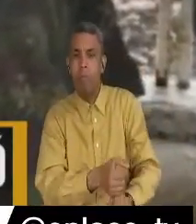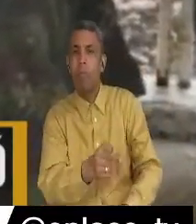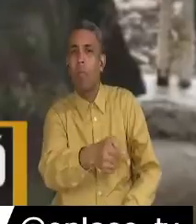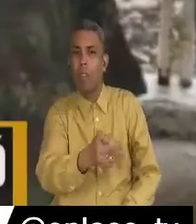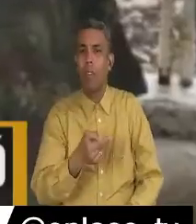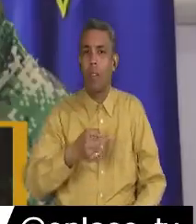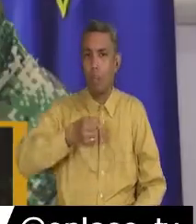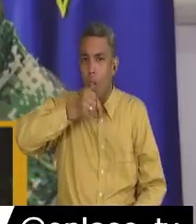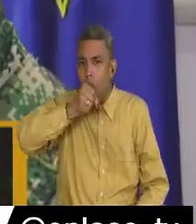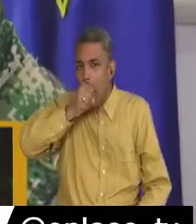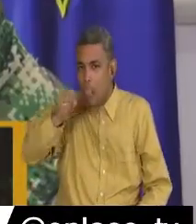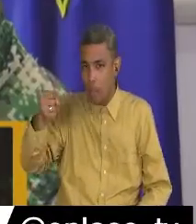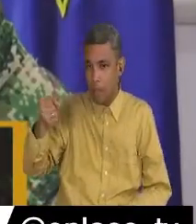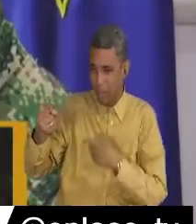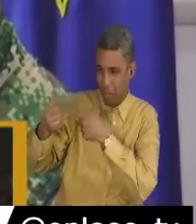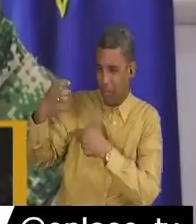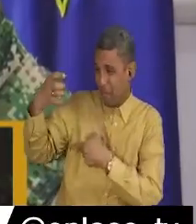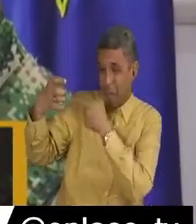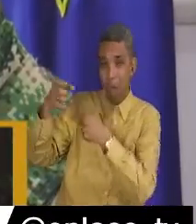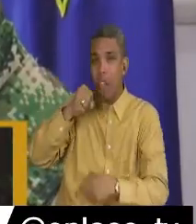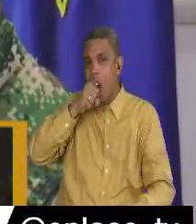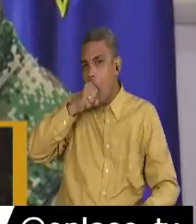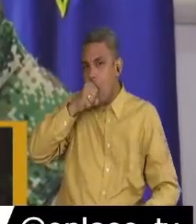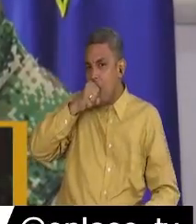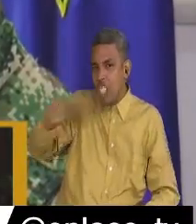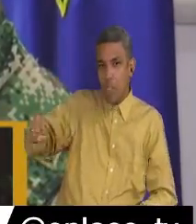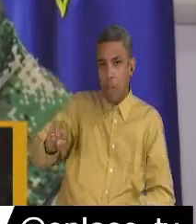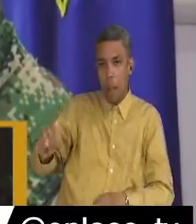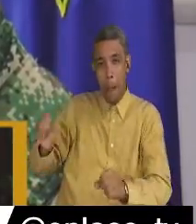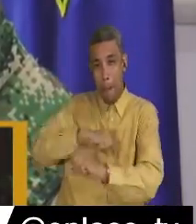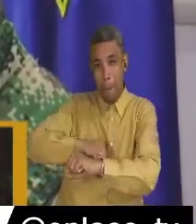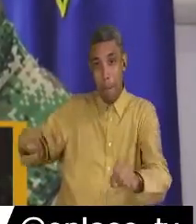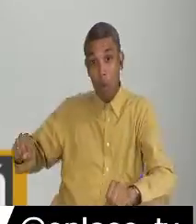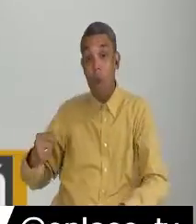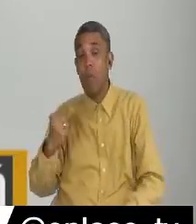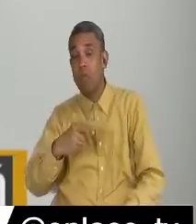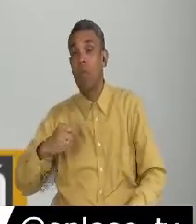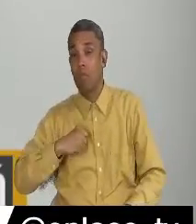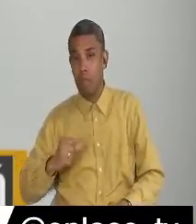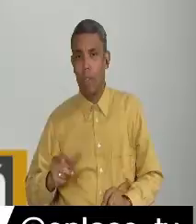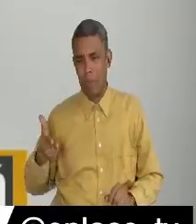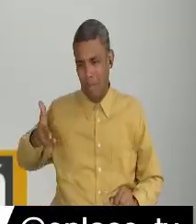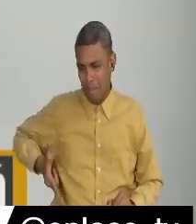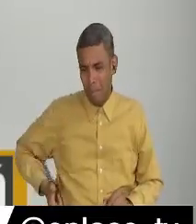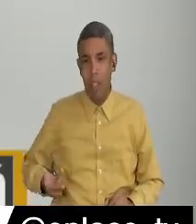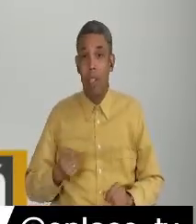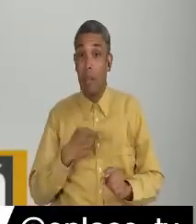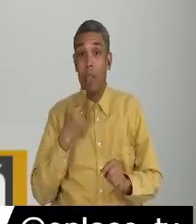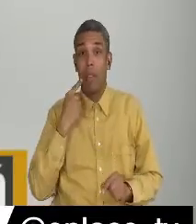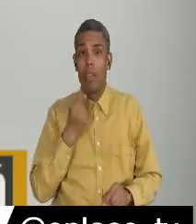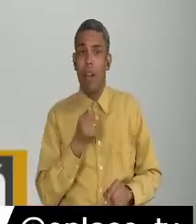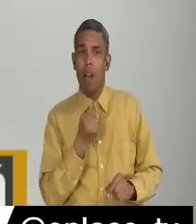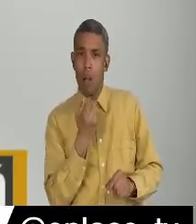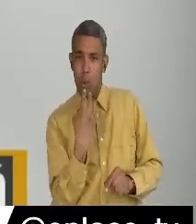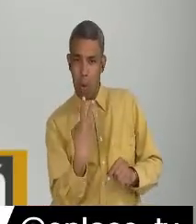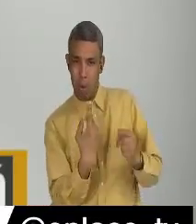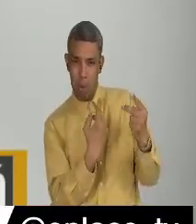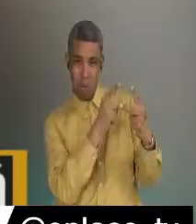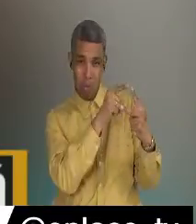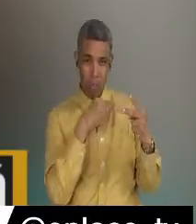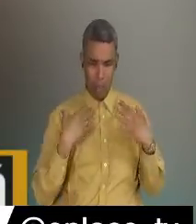encontró un dinero, uno cargaba más o menos 1.500.000, el otro como 600.000 pesos. La captura de los presuntos delincuentes se dio luego